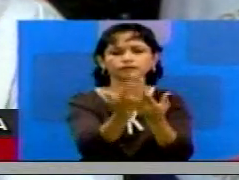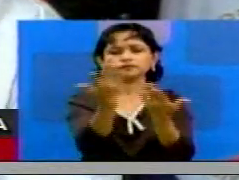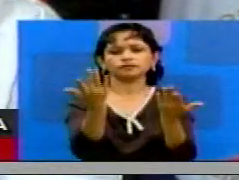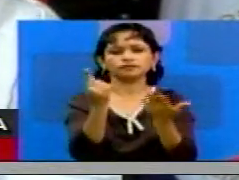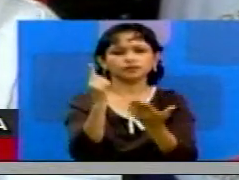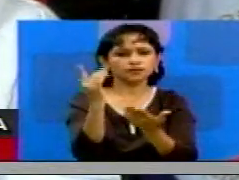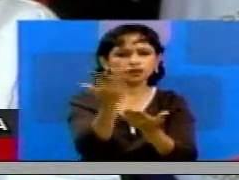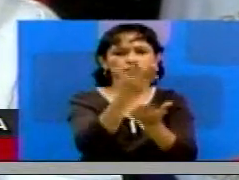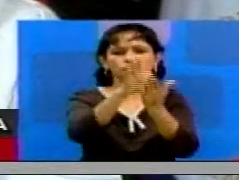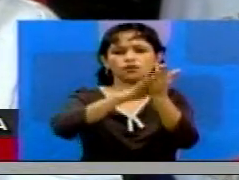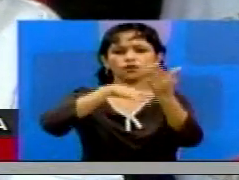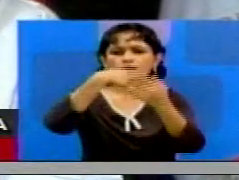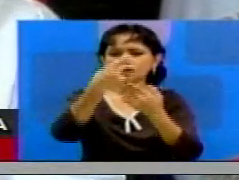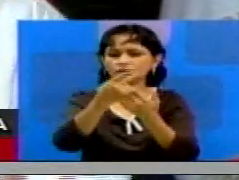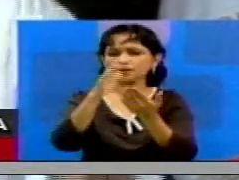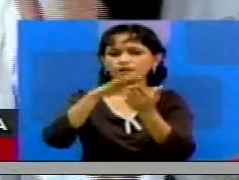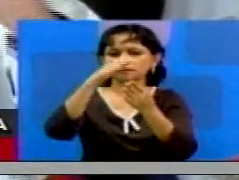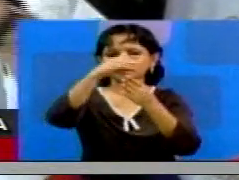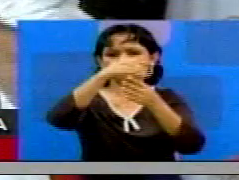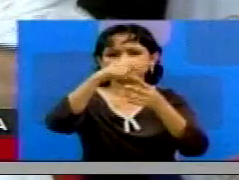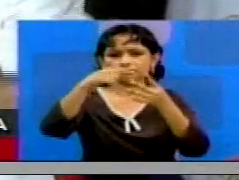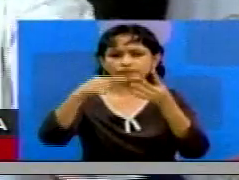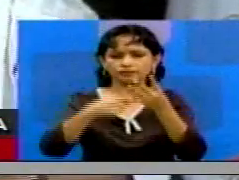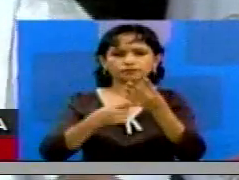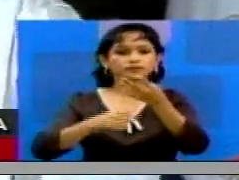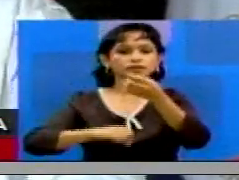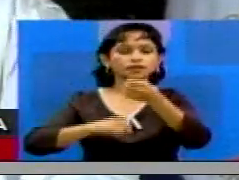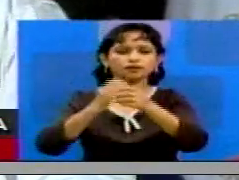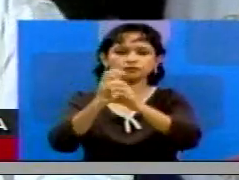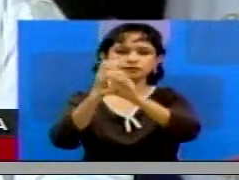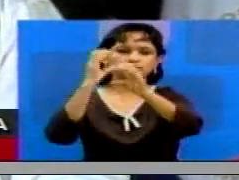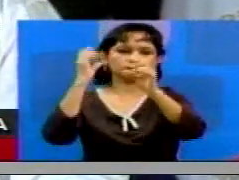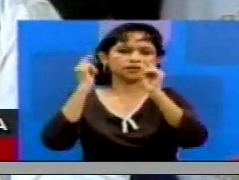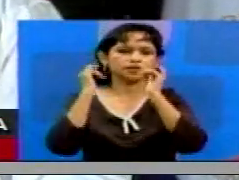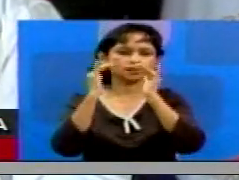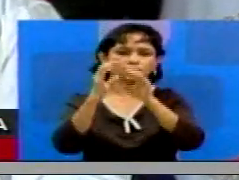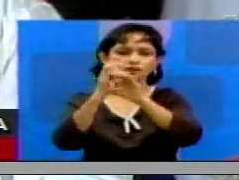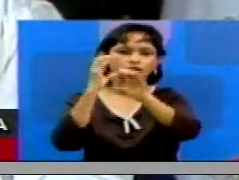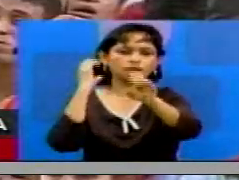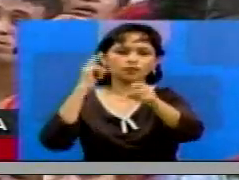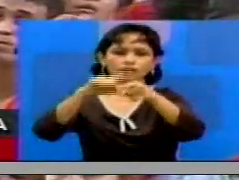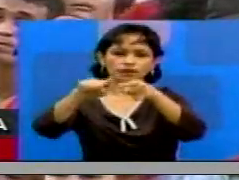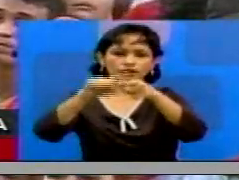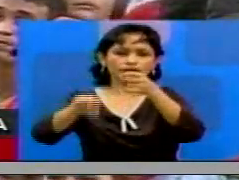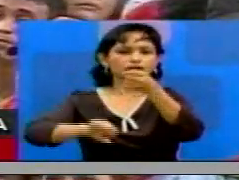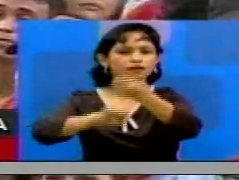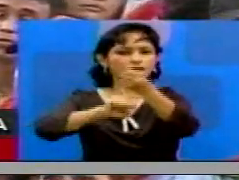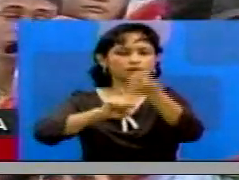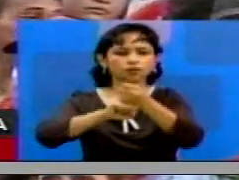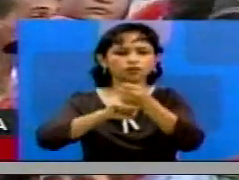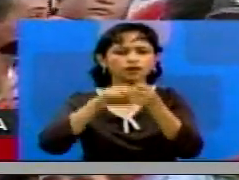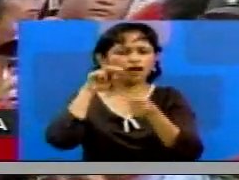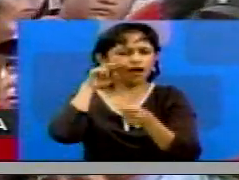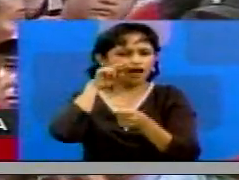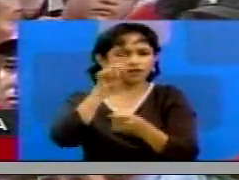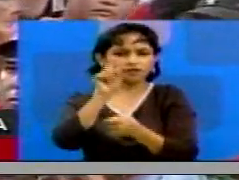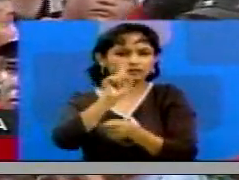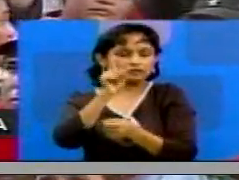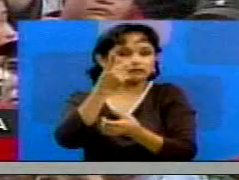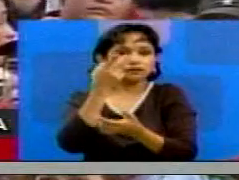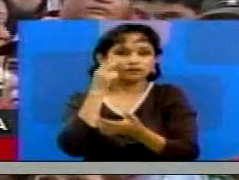Todos estos programas, el subsidio al transporte, que a veces no se nota, subsidio al